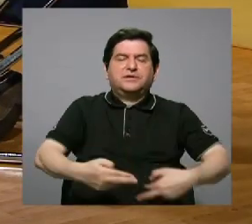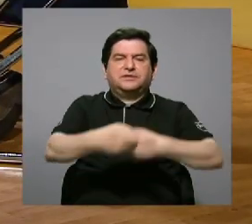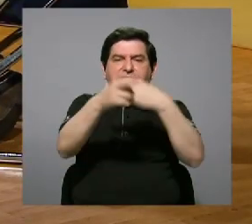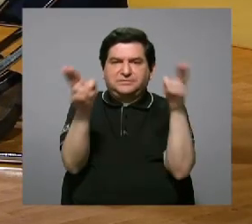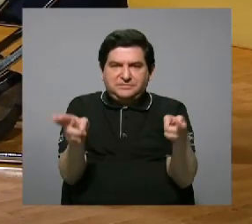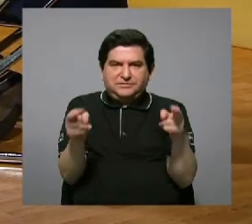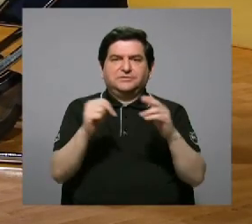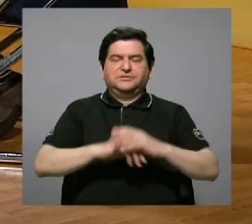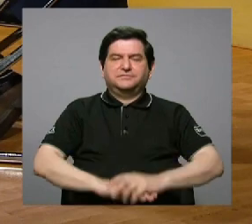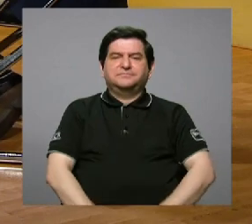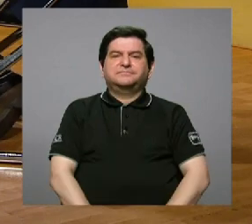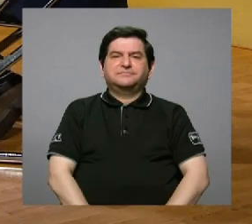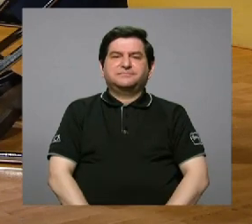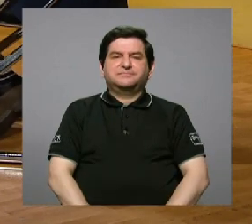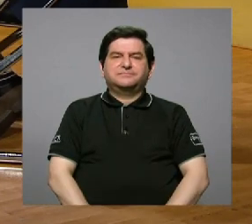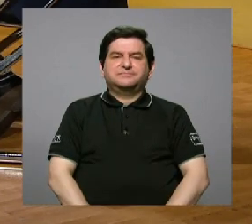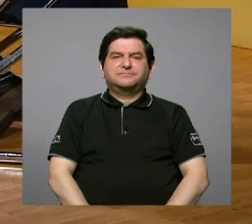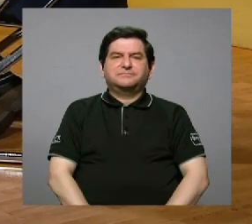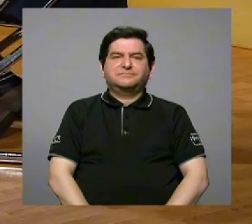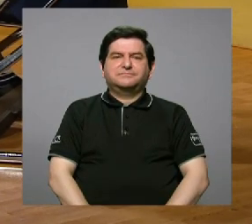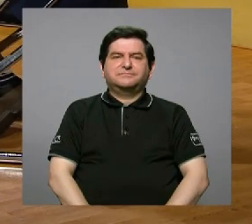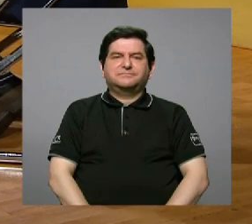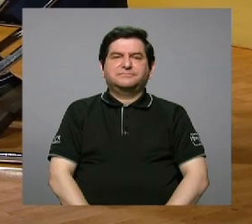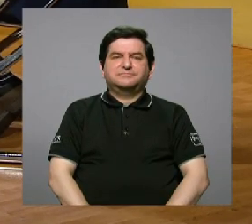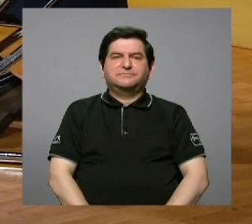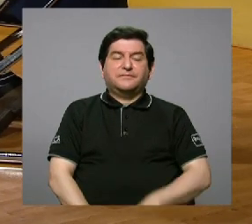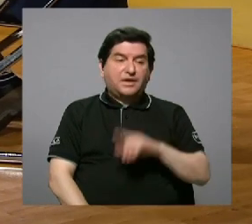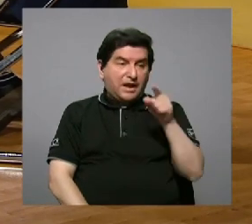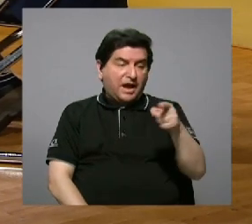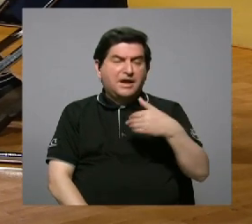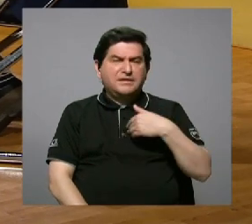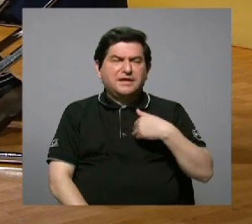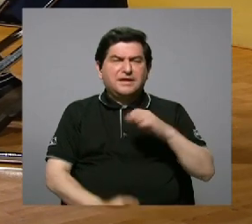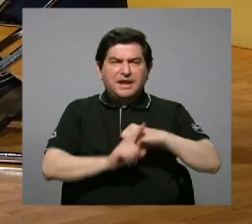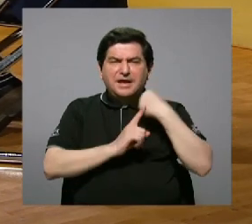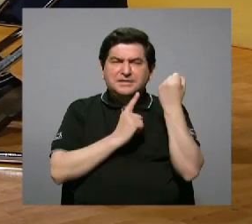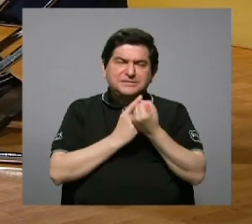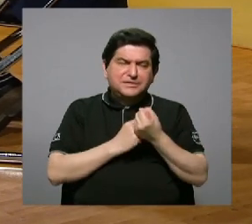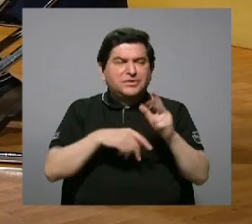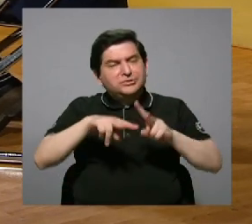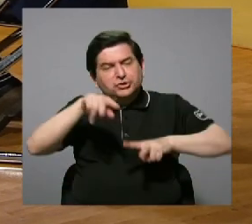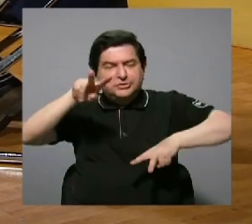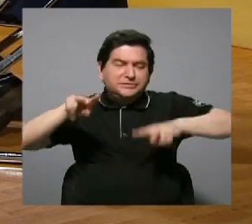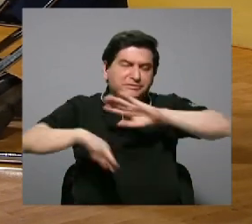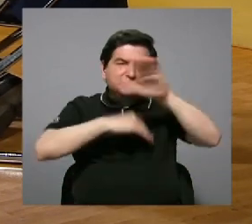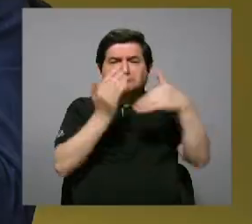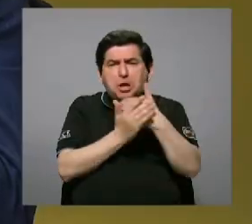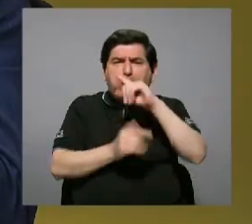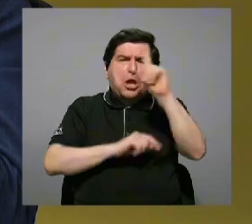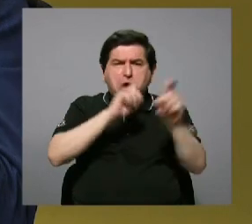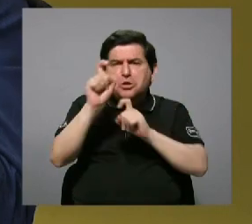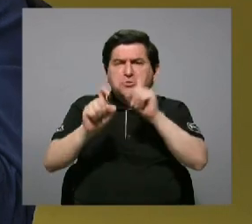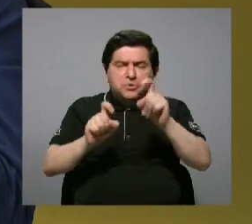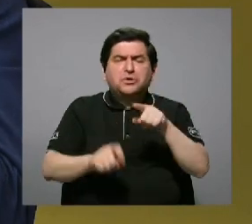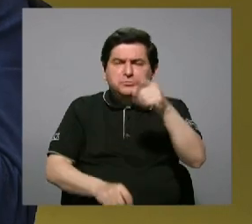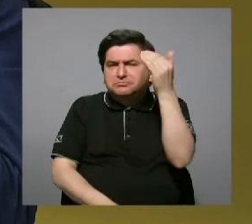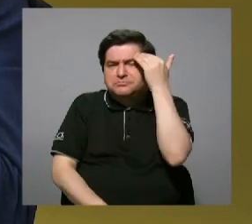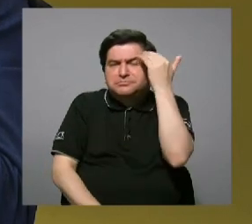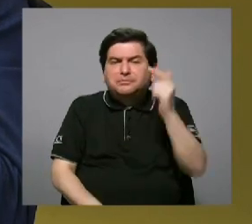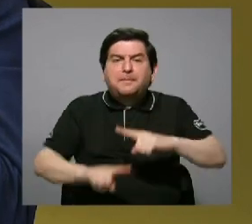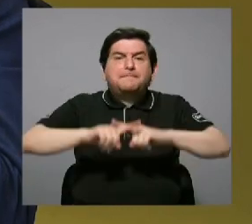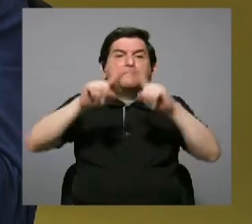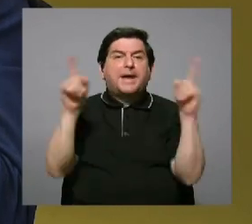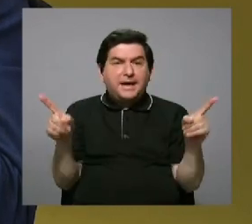región. Y entonces hay claroscuros, ¿verdad? Como siempre en todas las encuestas, ¿verdad? Lo sabrás muy bien.